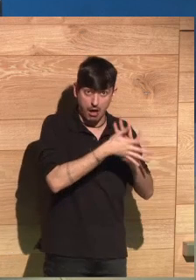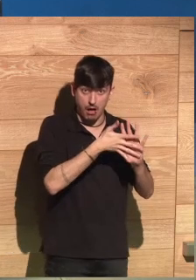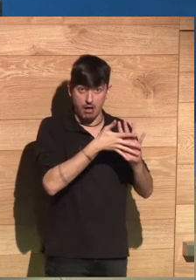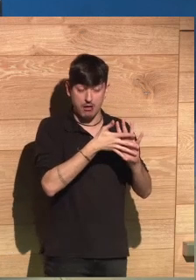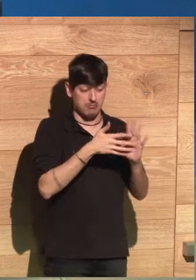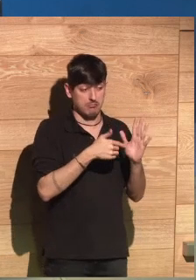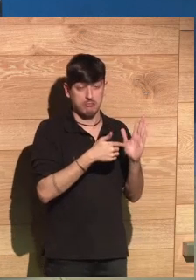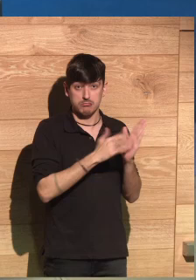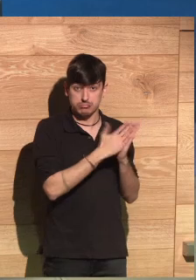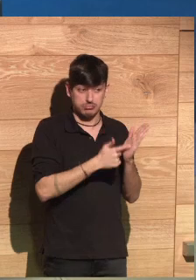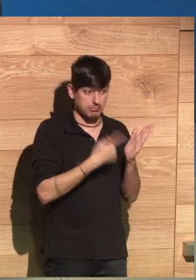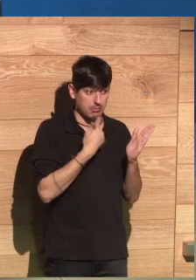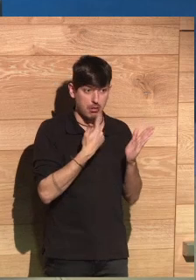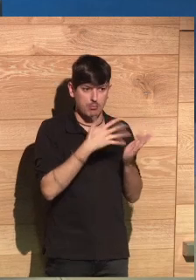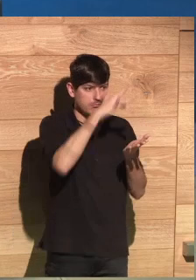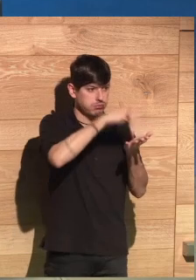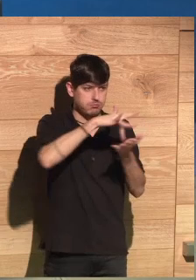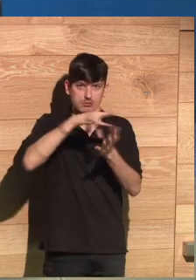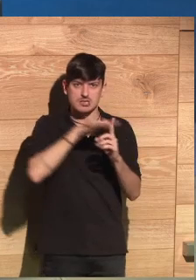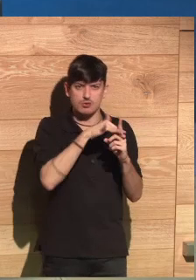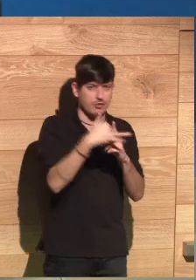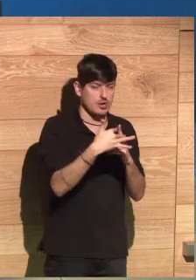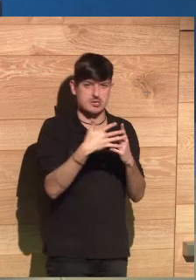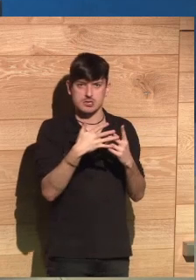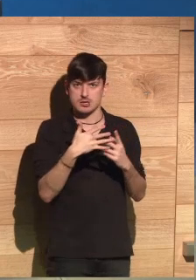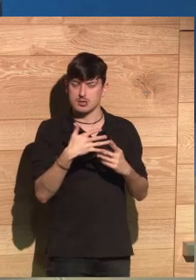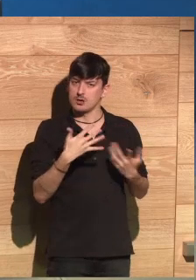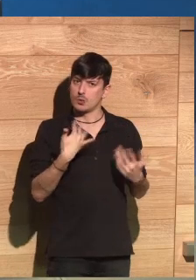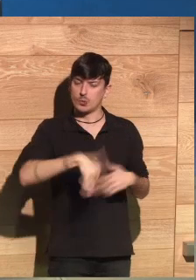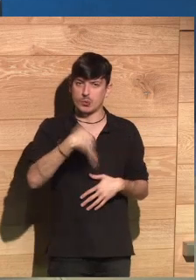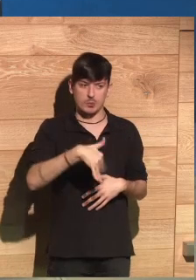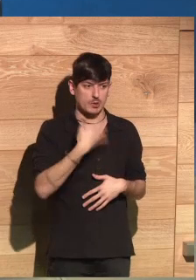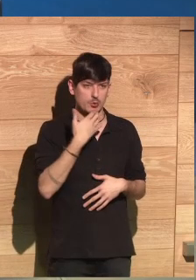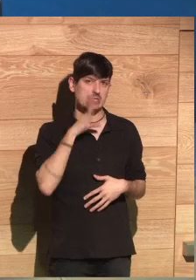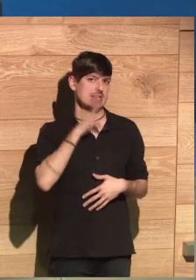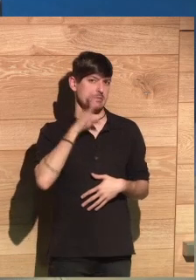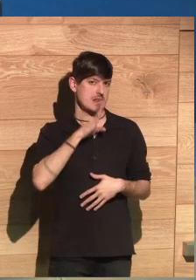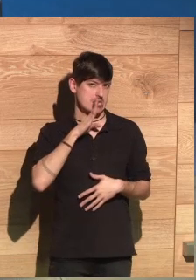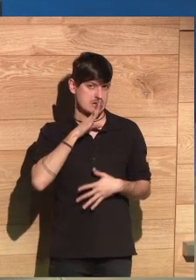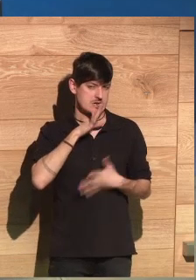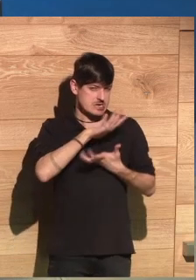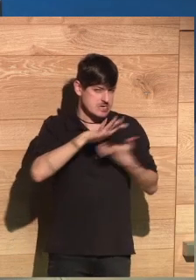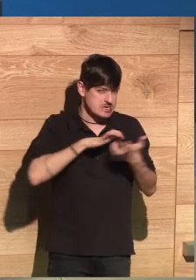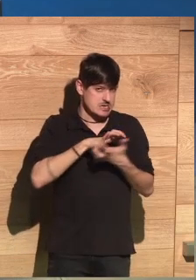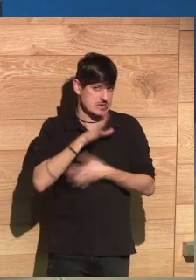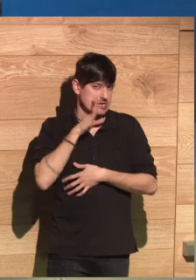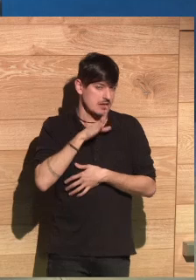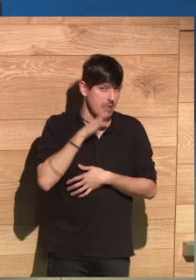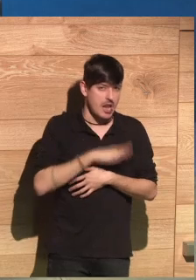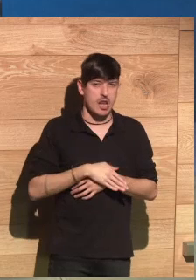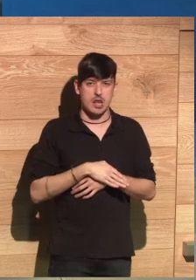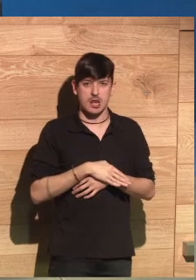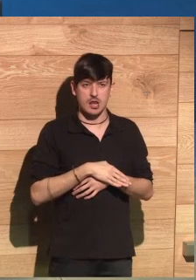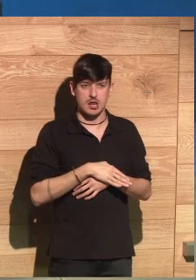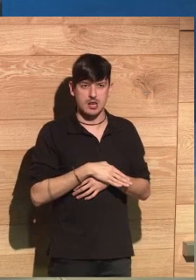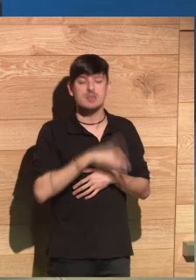nos narran acontecimientos muy crudos, como un crimen, por ejemplo, que es un eje de la historia. Por cierto,